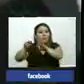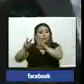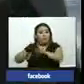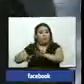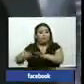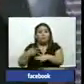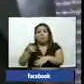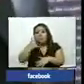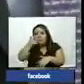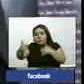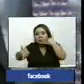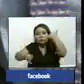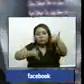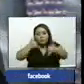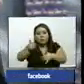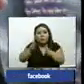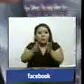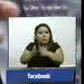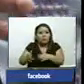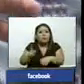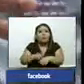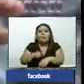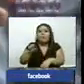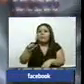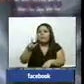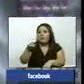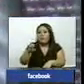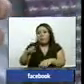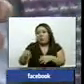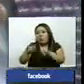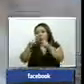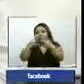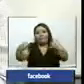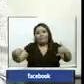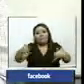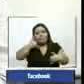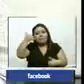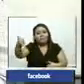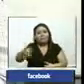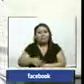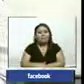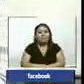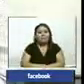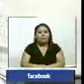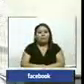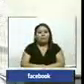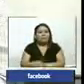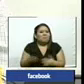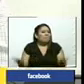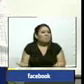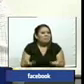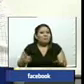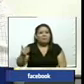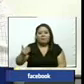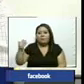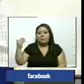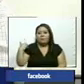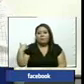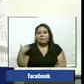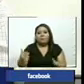de líneas, operan con planes prepago. El resto corresponde a pospago. ¿Qué ha pasado en los últimos años? Se ha dado una